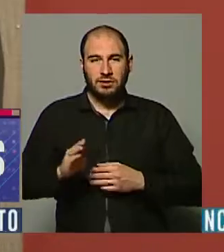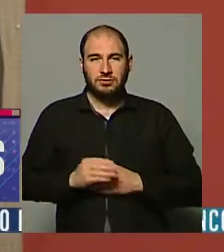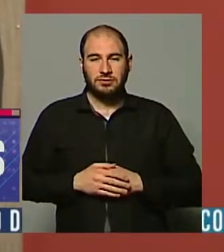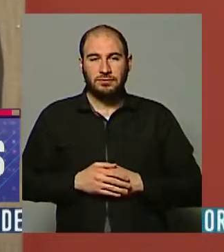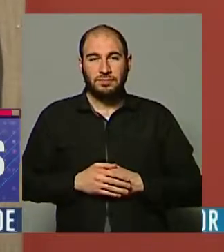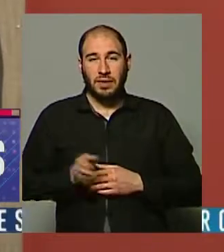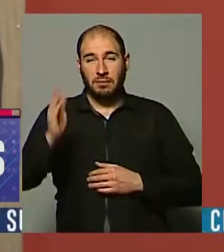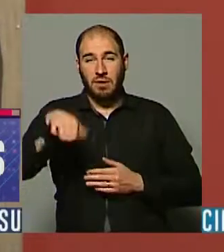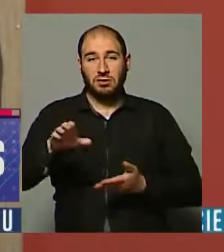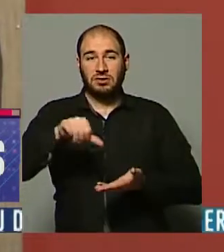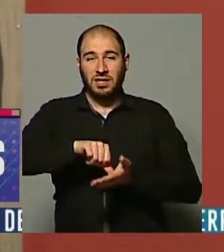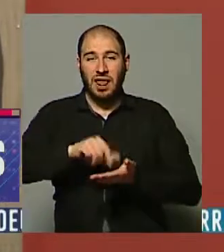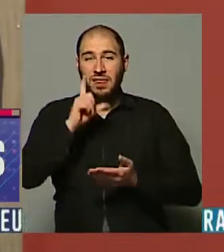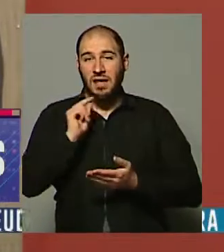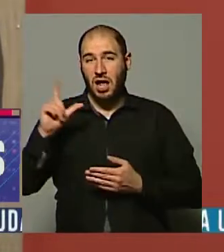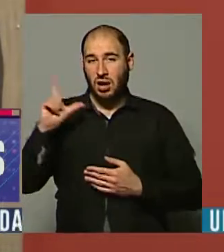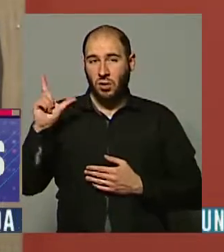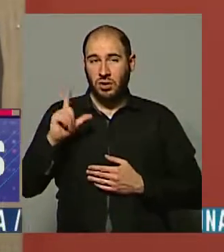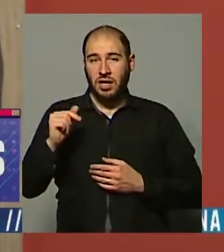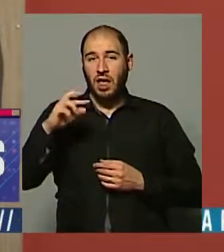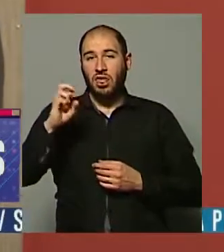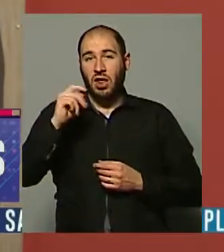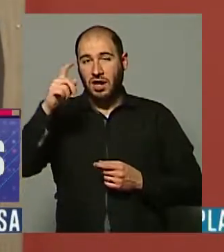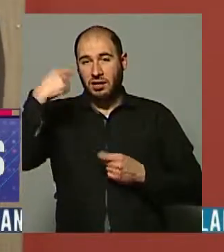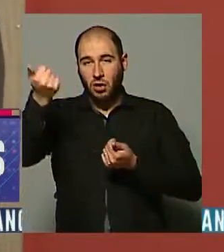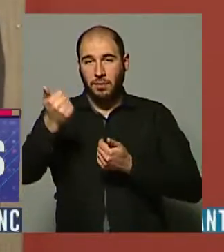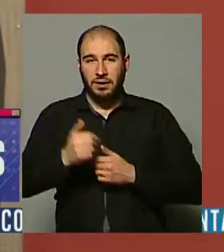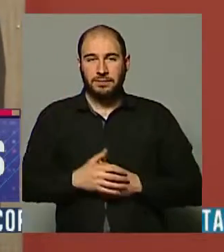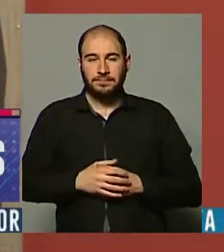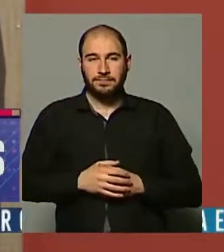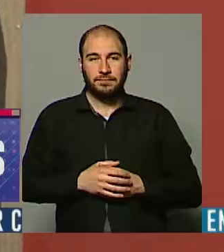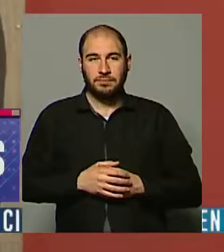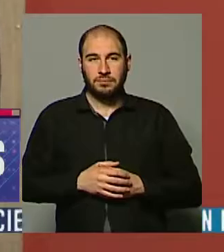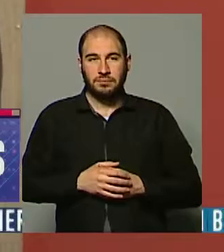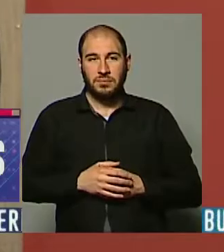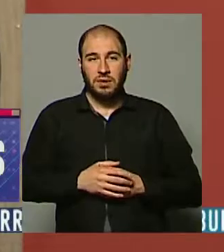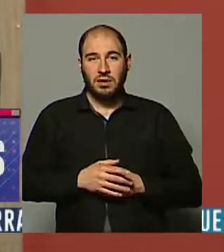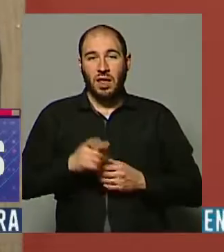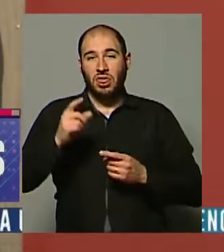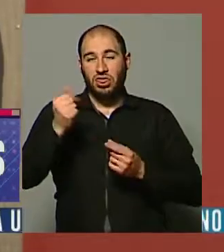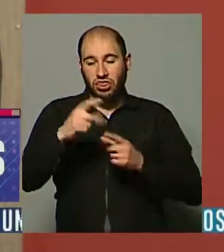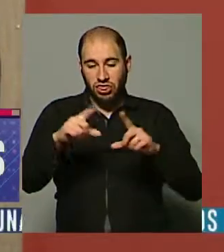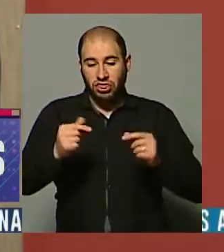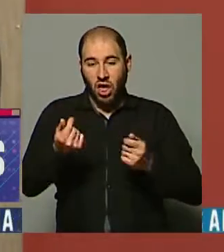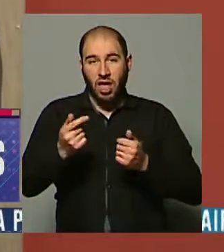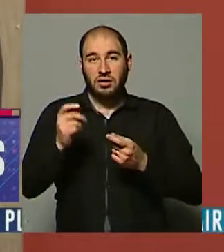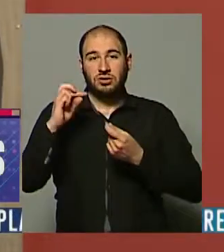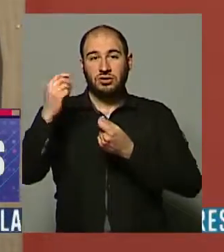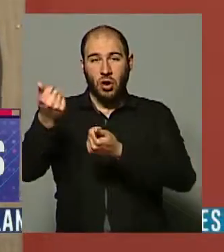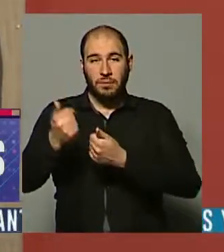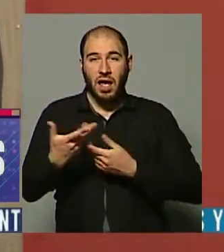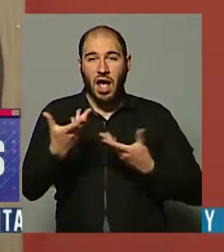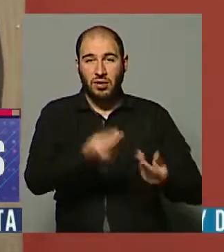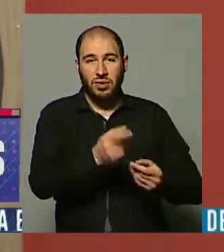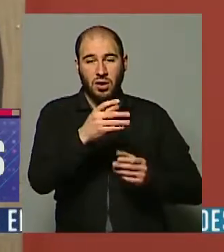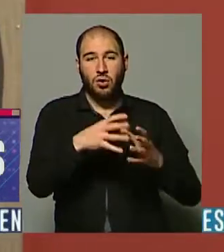hecho, el Banco Central el día lunes importó dólares para poder, dólares líquidos para poder ayudar